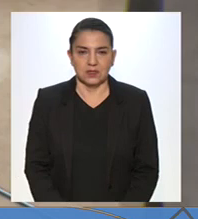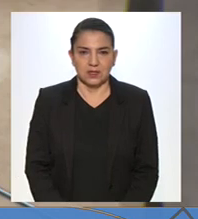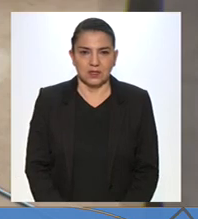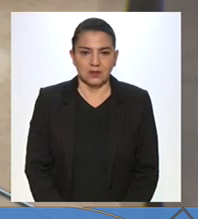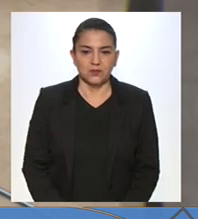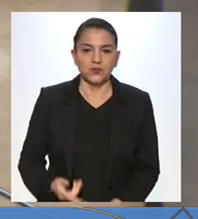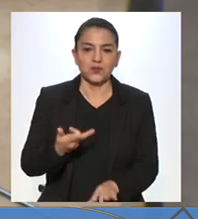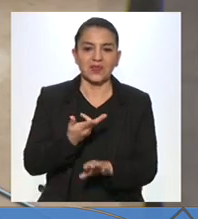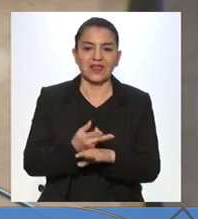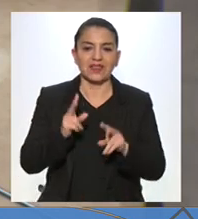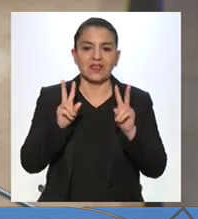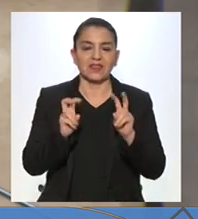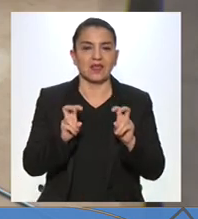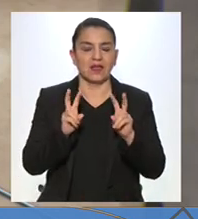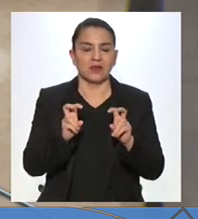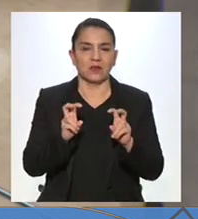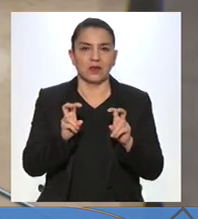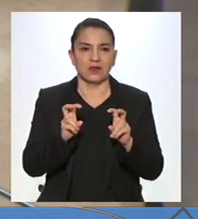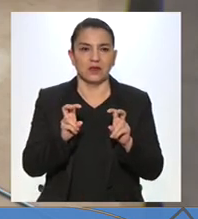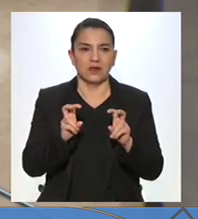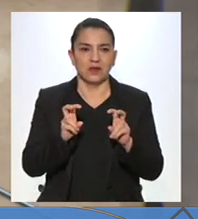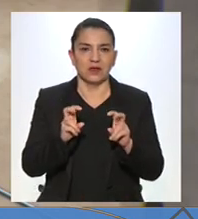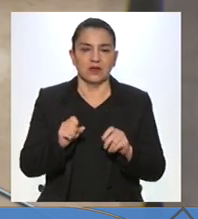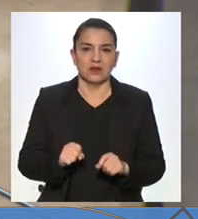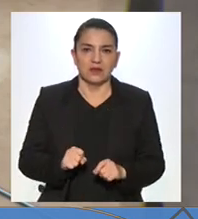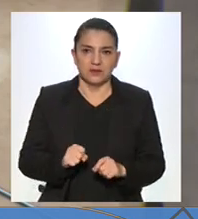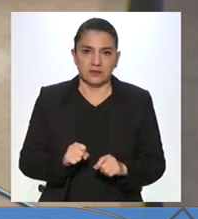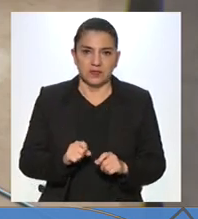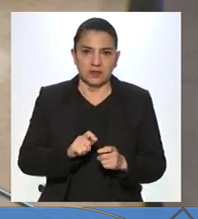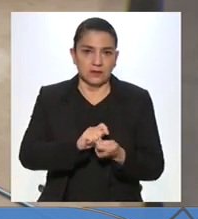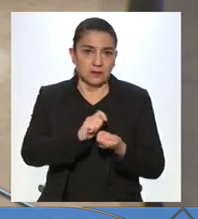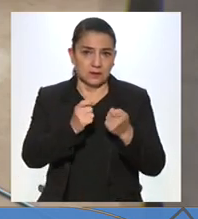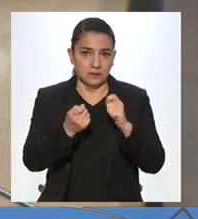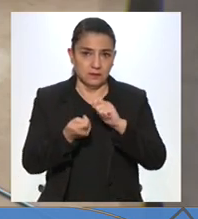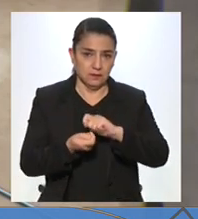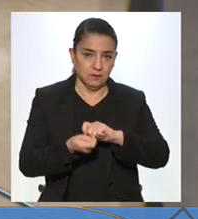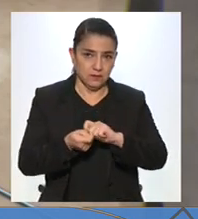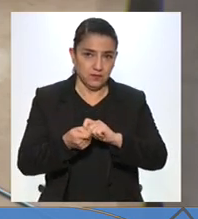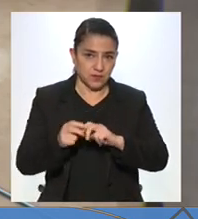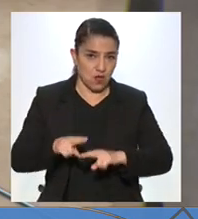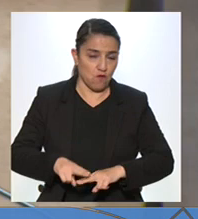están temas relacionados con la evolución de la bolsa, porque en la medida que las compañías